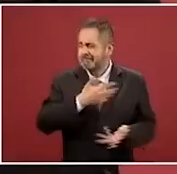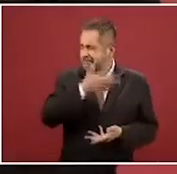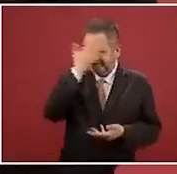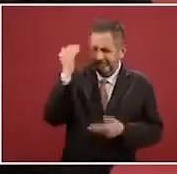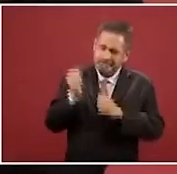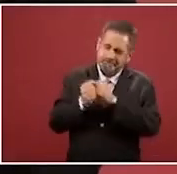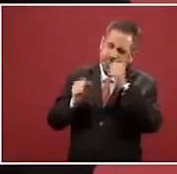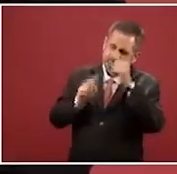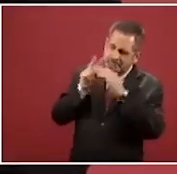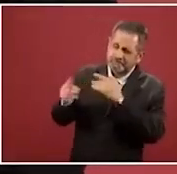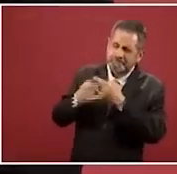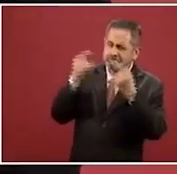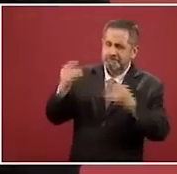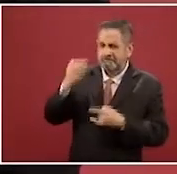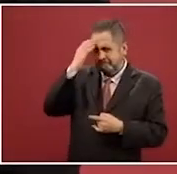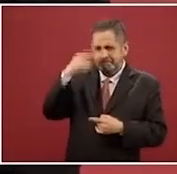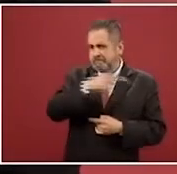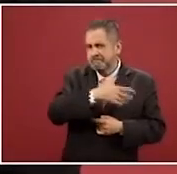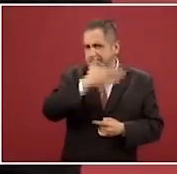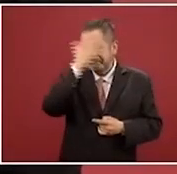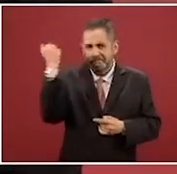la historia del país.